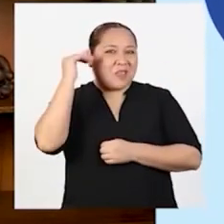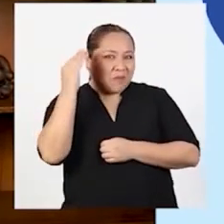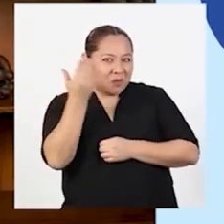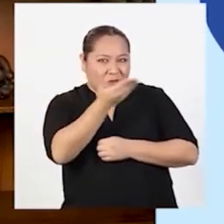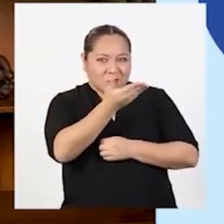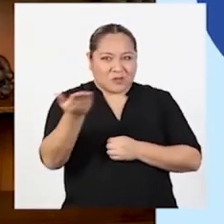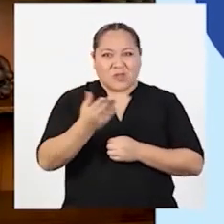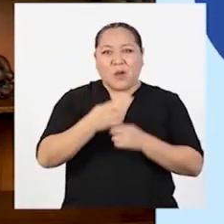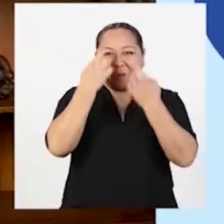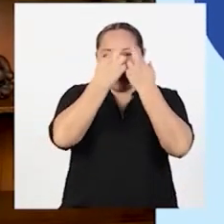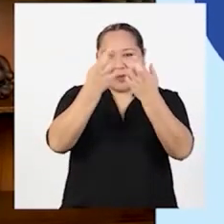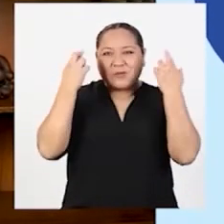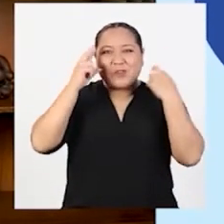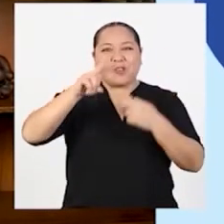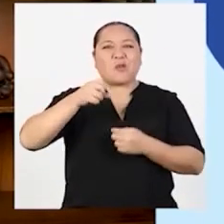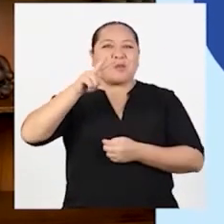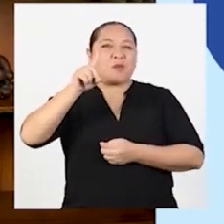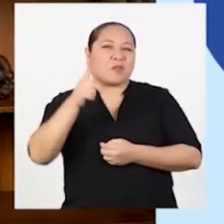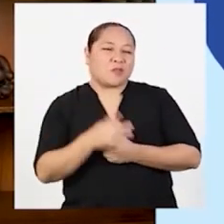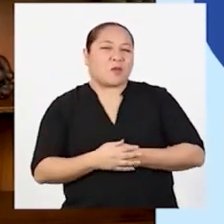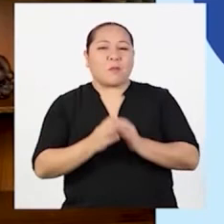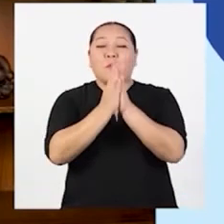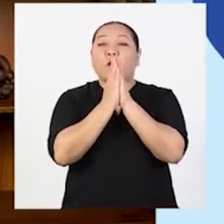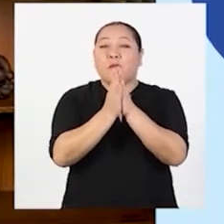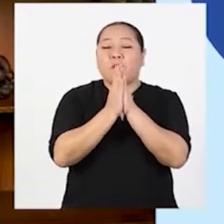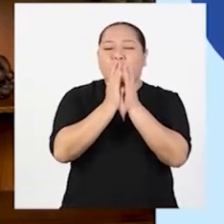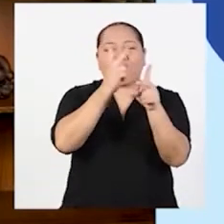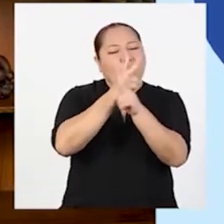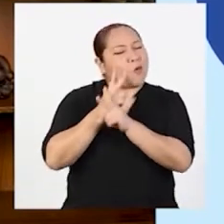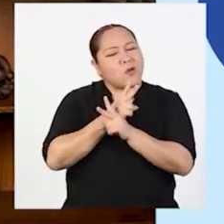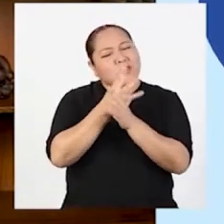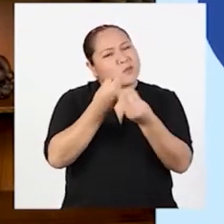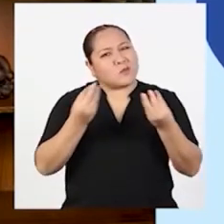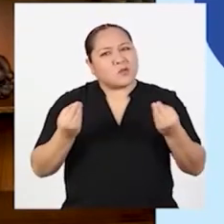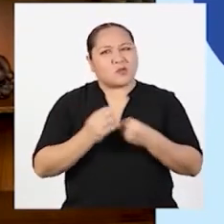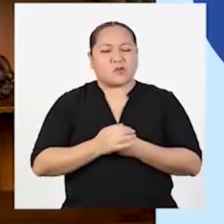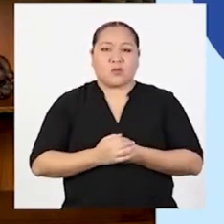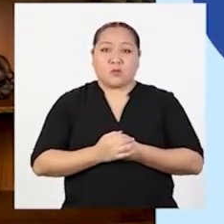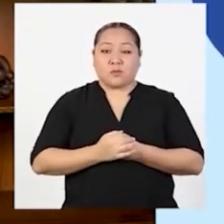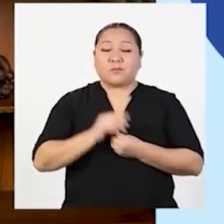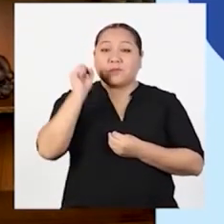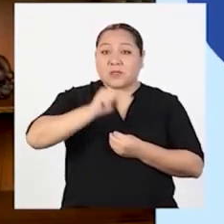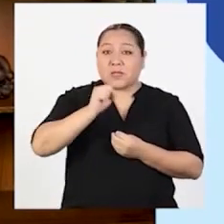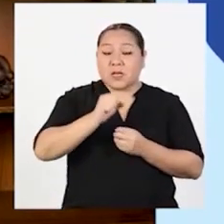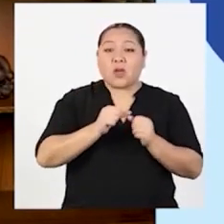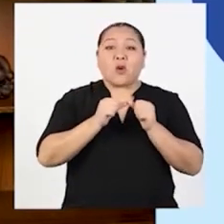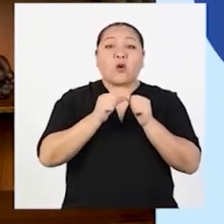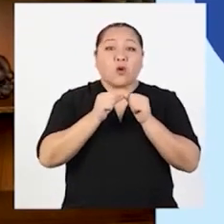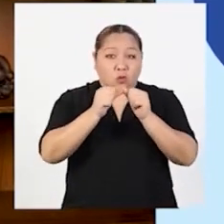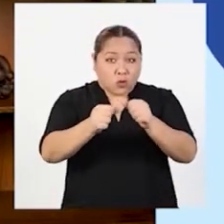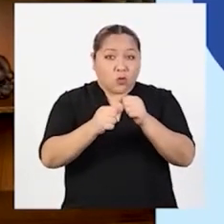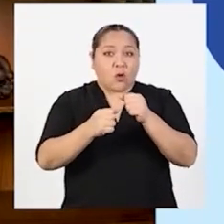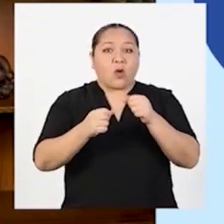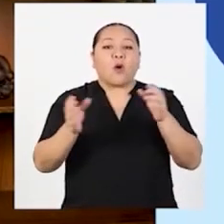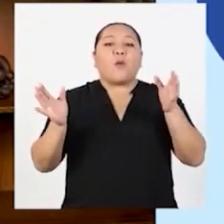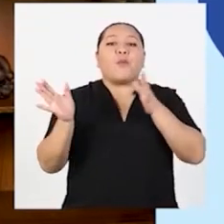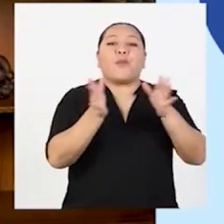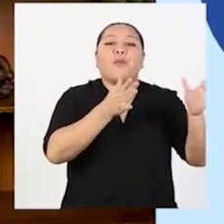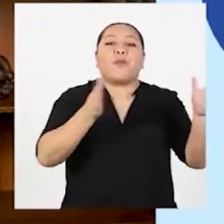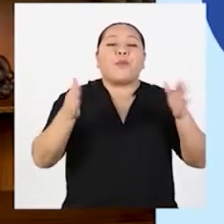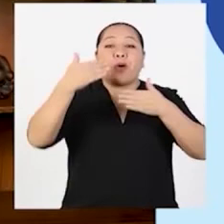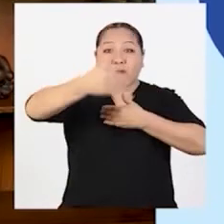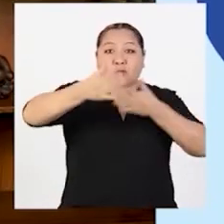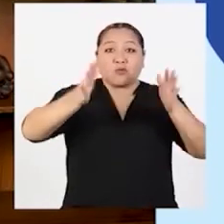conclusiones espero haber contribuido a esclarecer un tema que debería estar siempre recibiendo la atención de todas y todos los